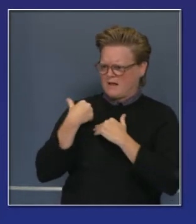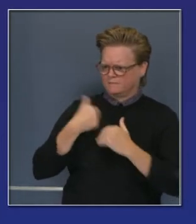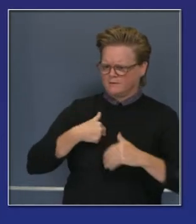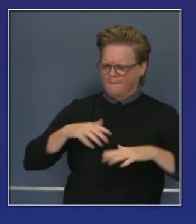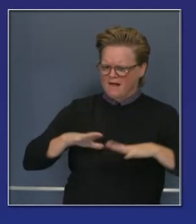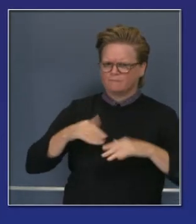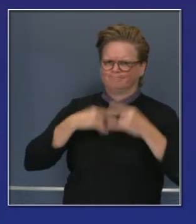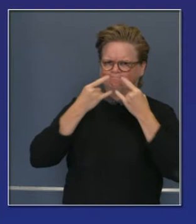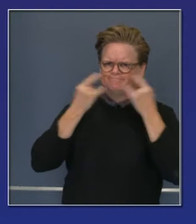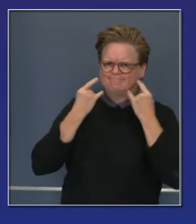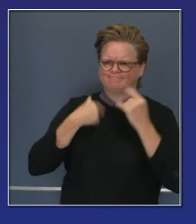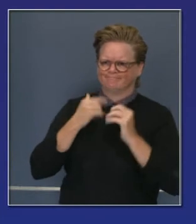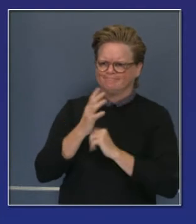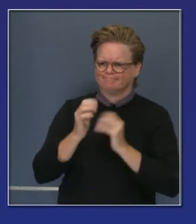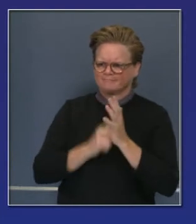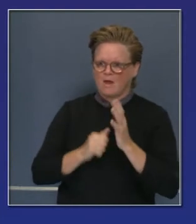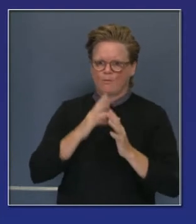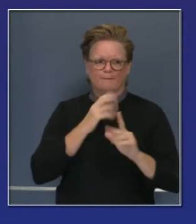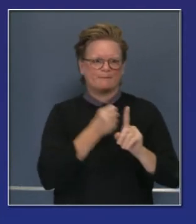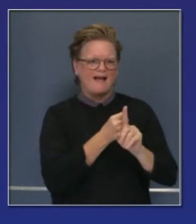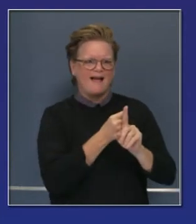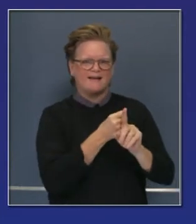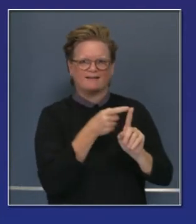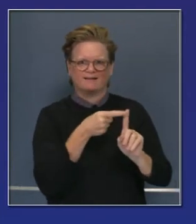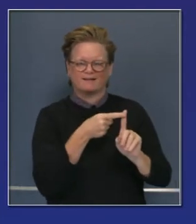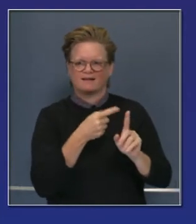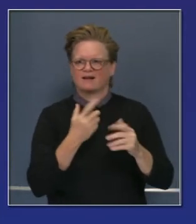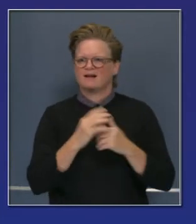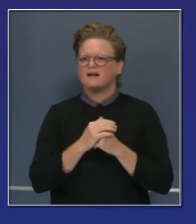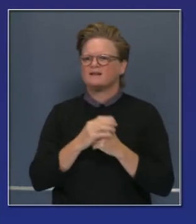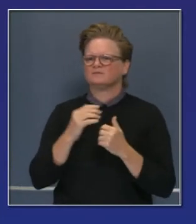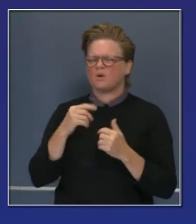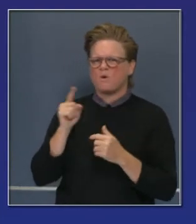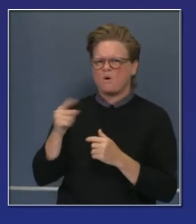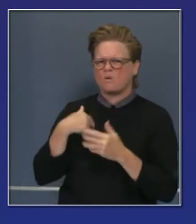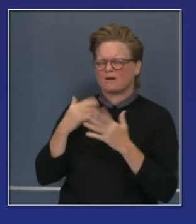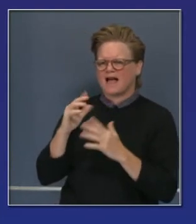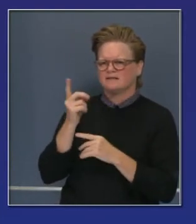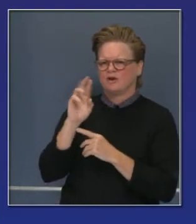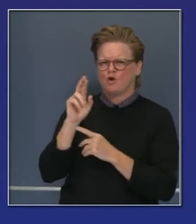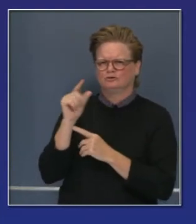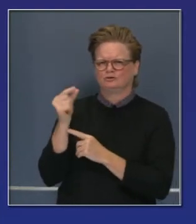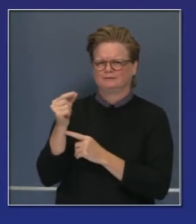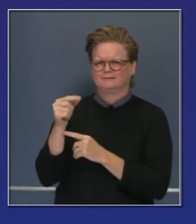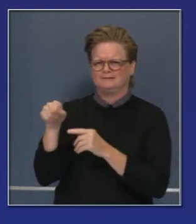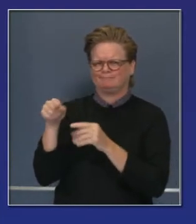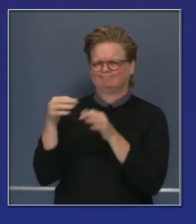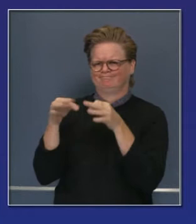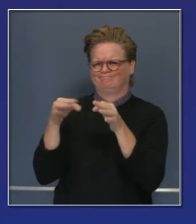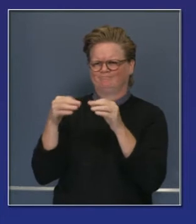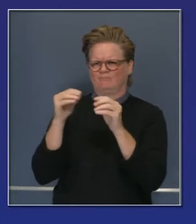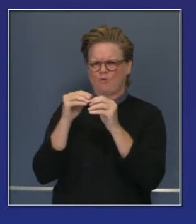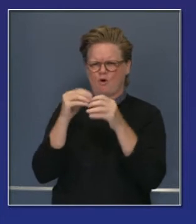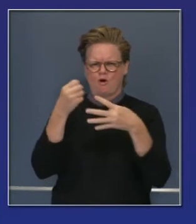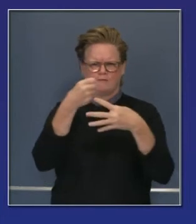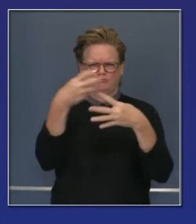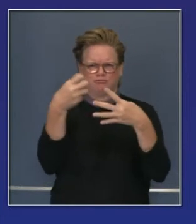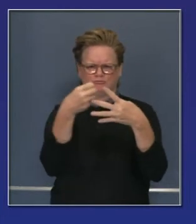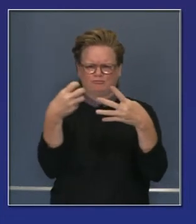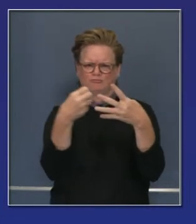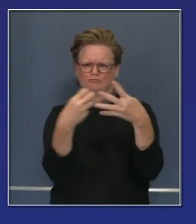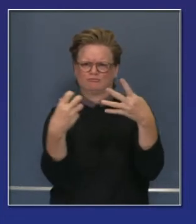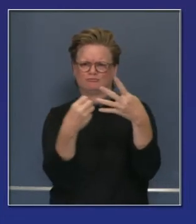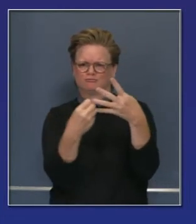grupo. Vamos a repasar los otros colores antes de presentar al doctor Galli. El morado representa lo que ampliamente